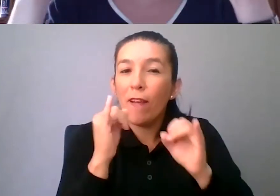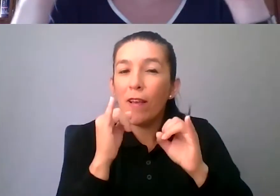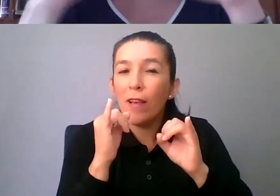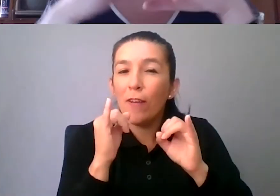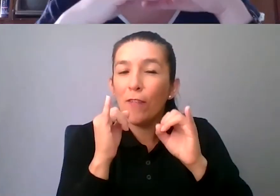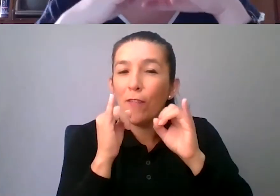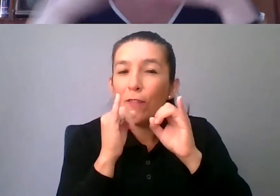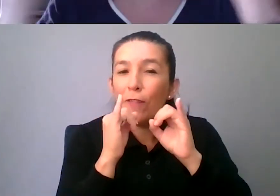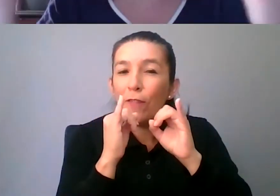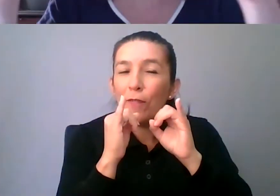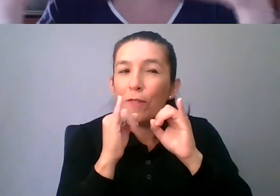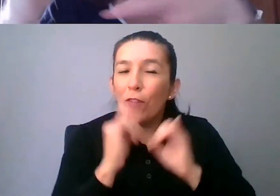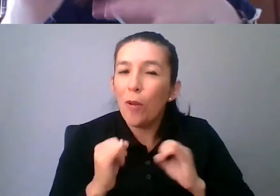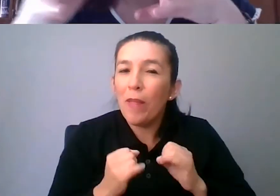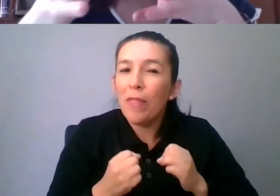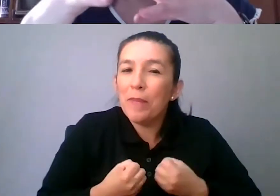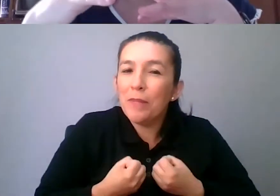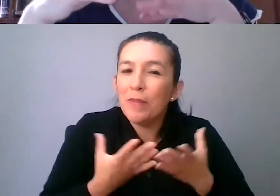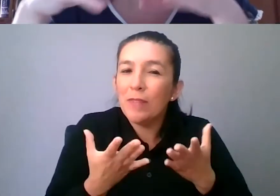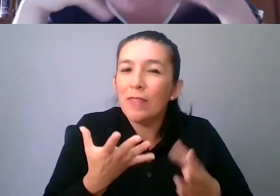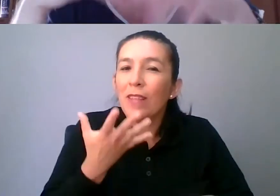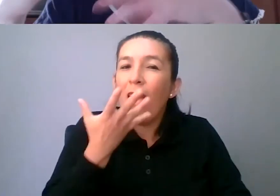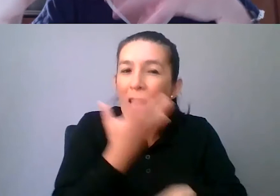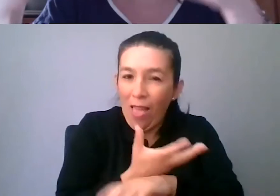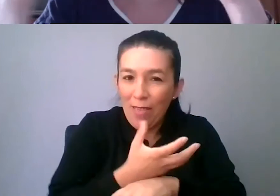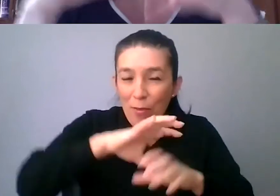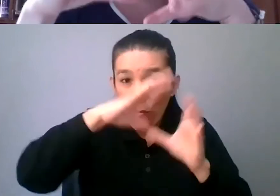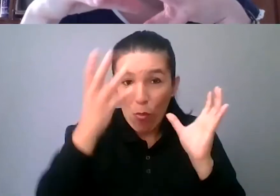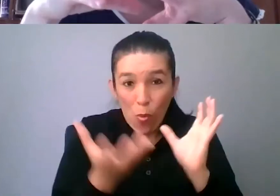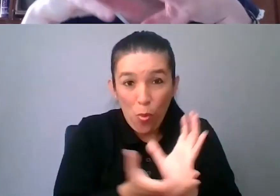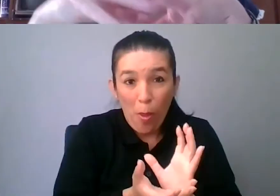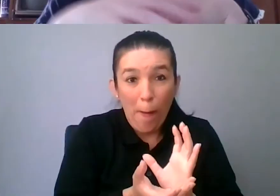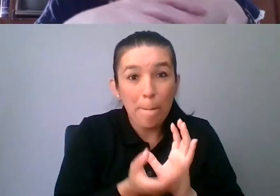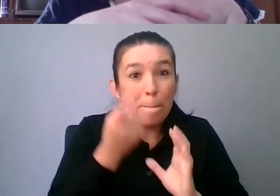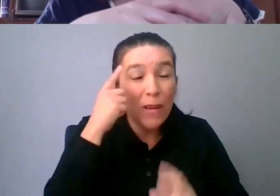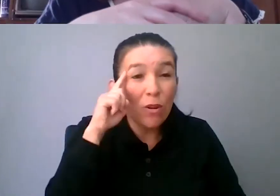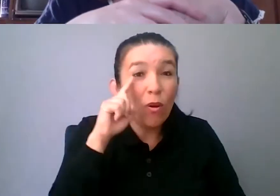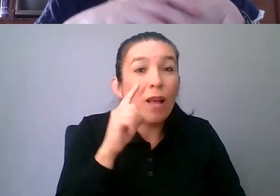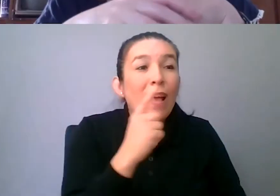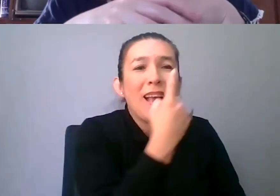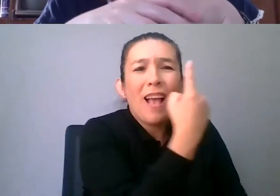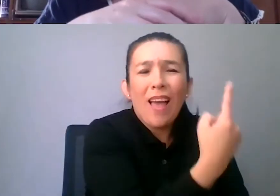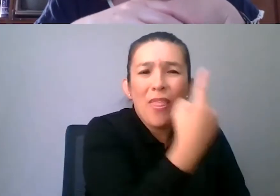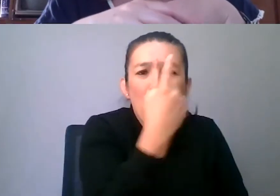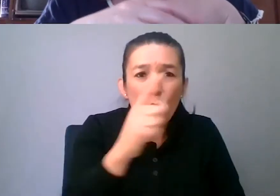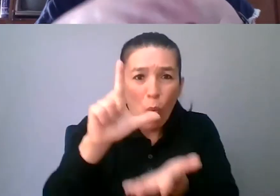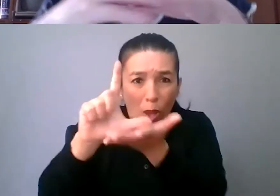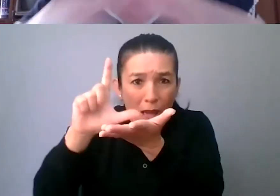esta manifestación que está presente en todas partes del mundo, pero que en cada parte también se le puede encontrar